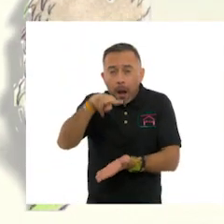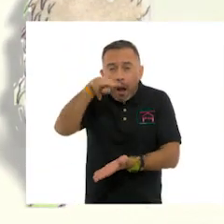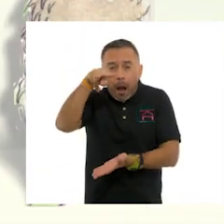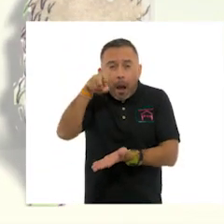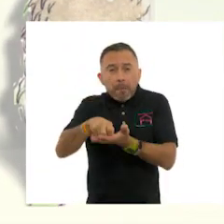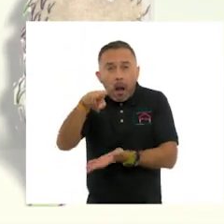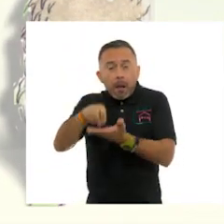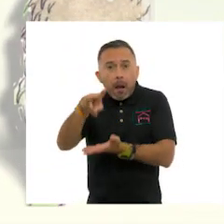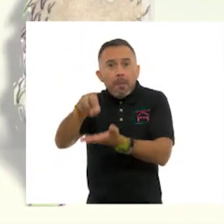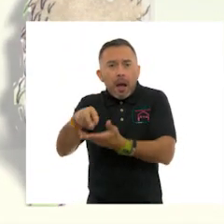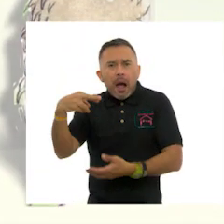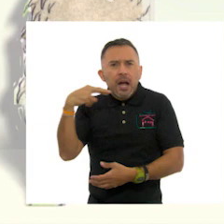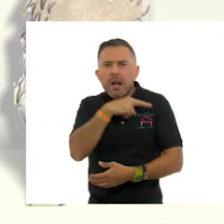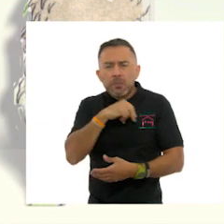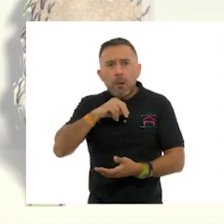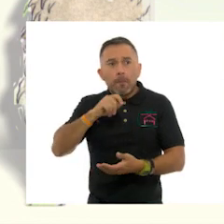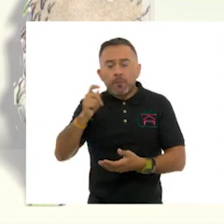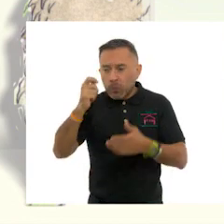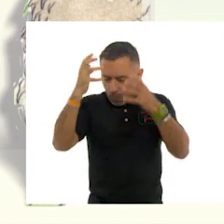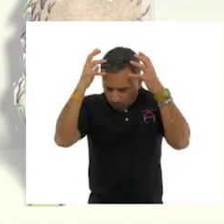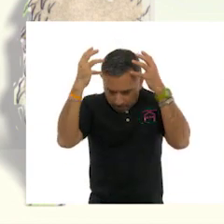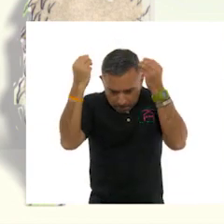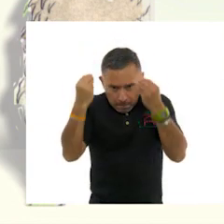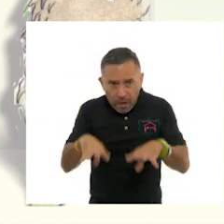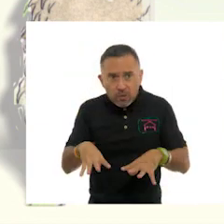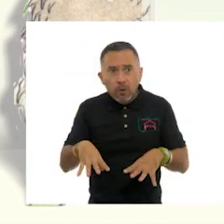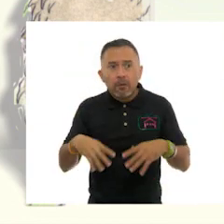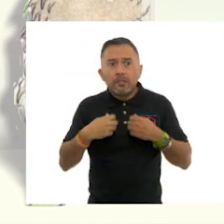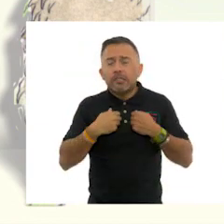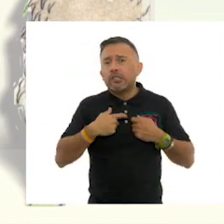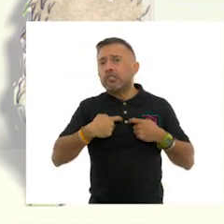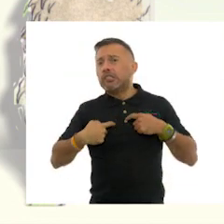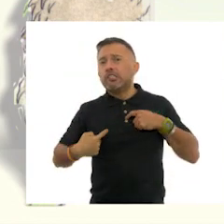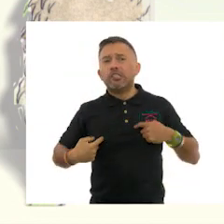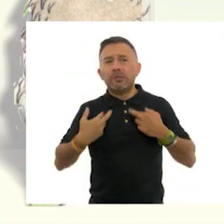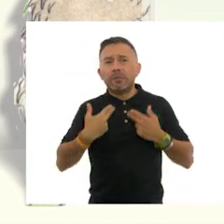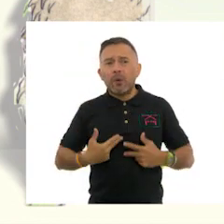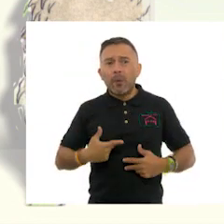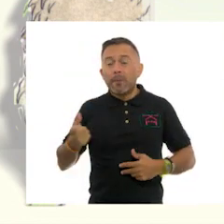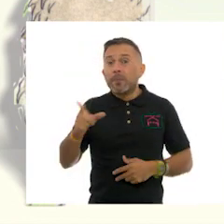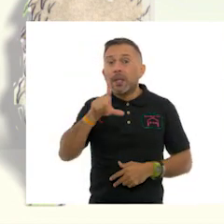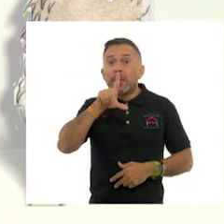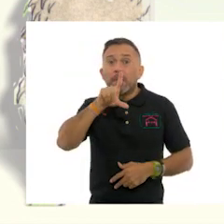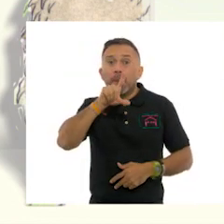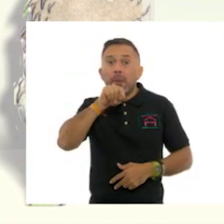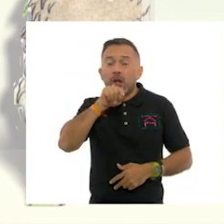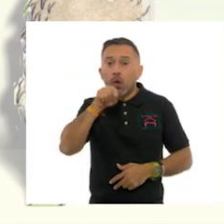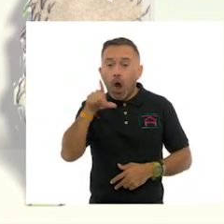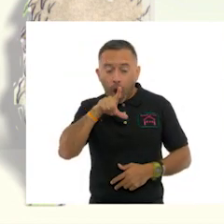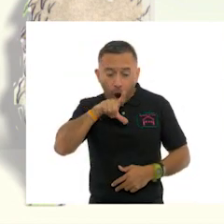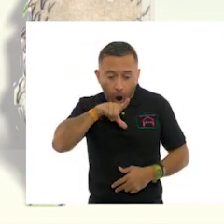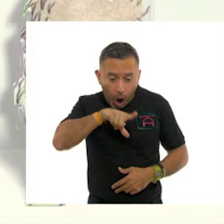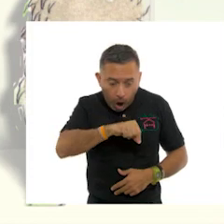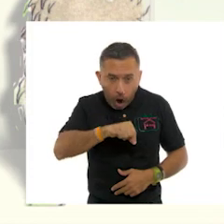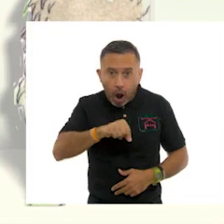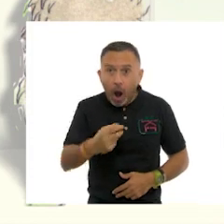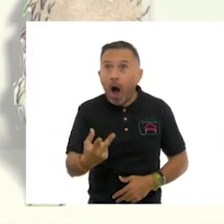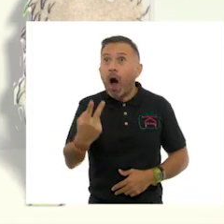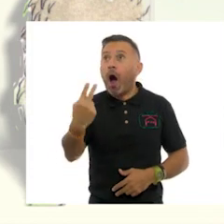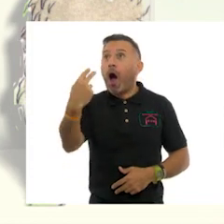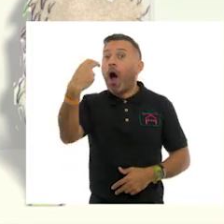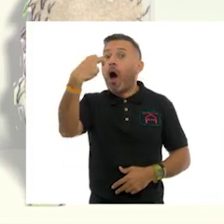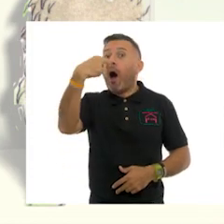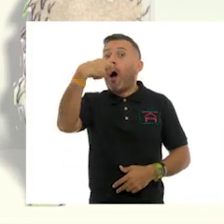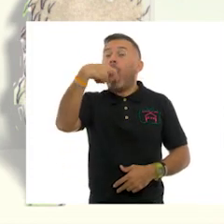perdió el sombrero, rasgó la camisa, se coló en la boca de un pato tragón y este se